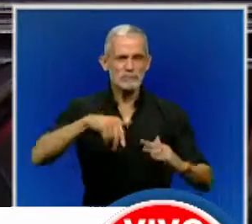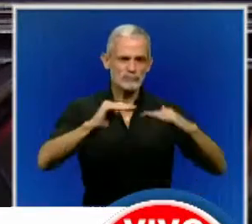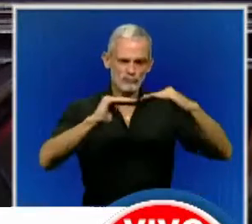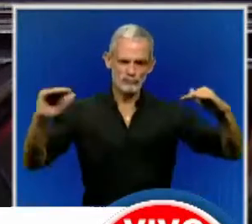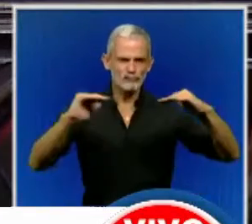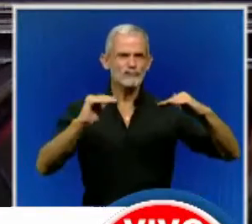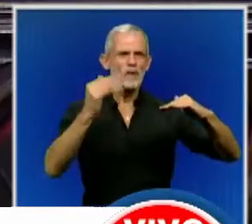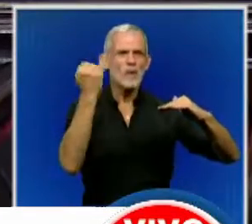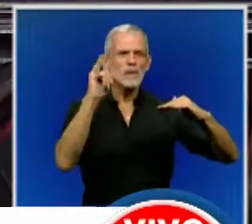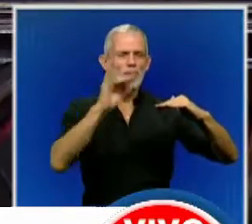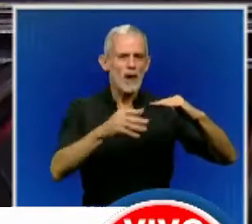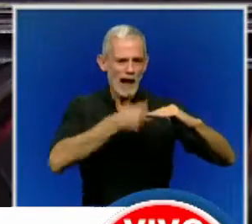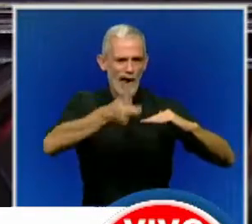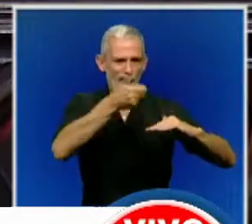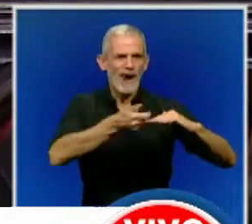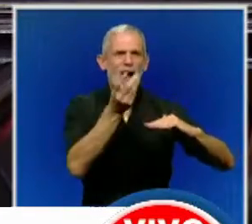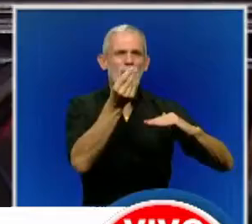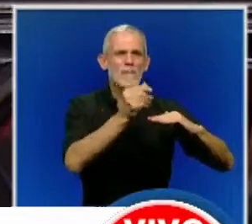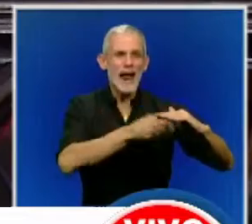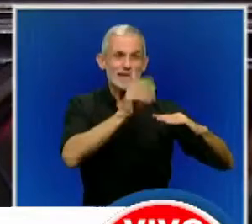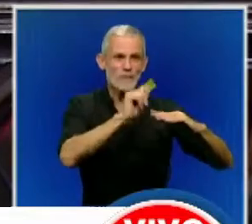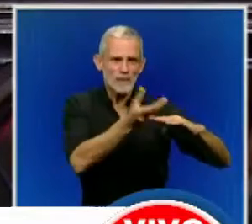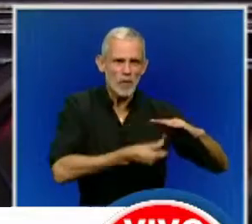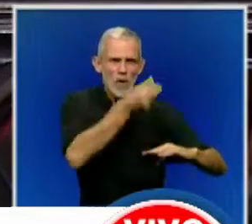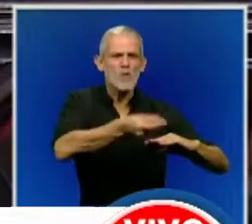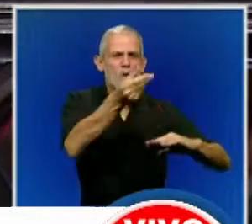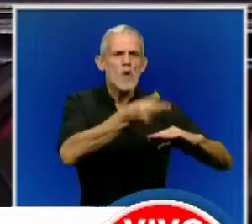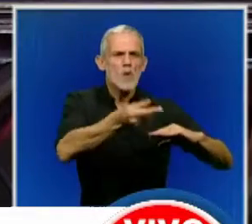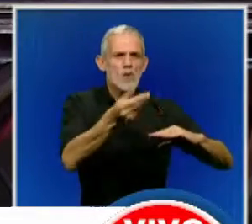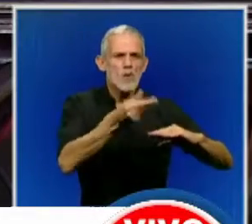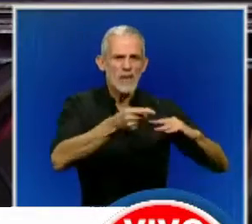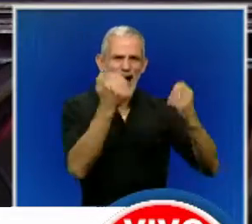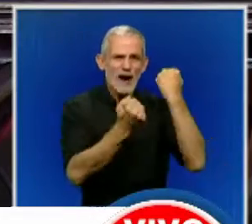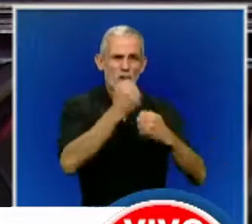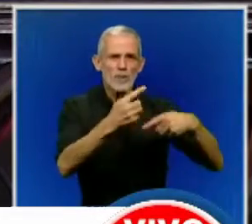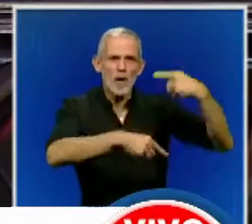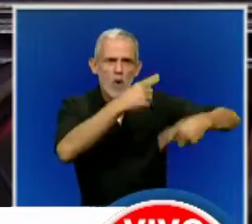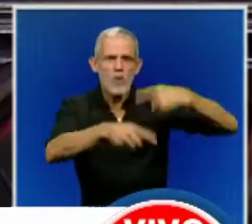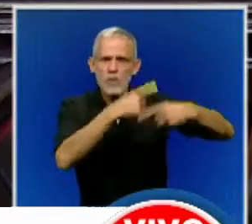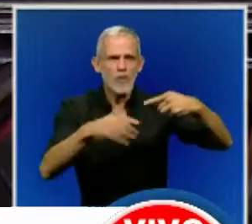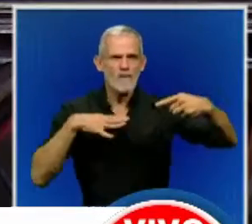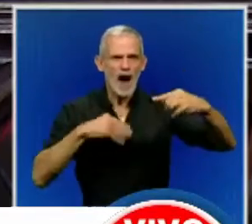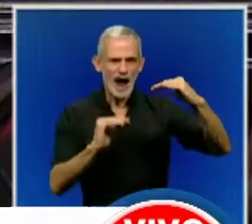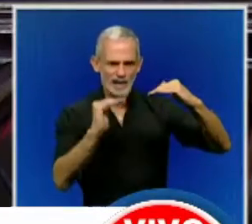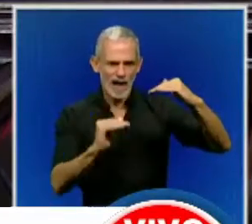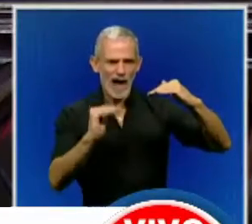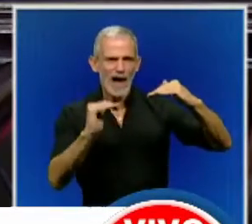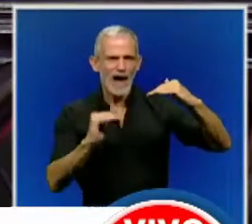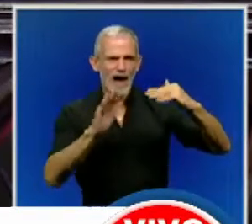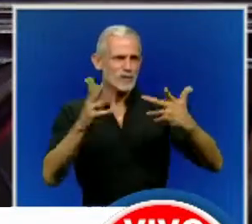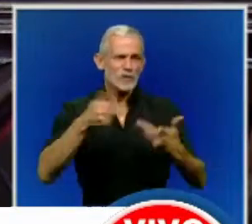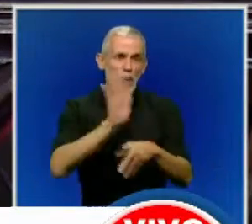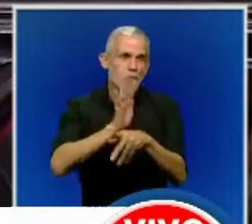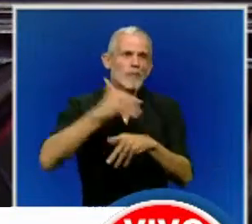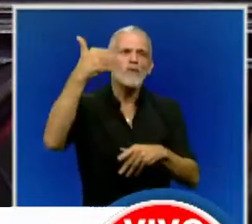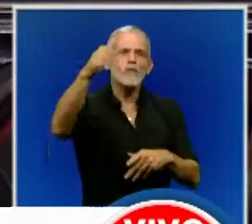de la tasa de reposición del capital físico que se requiere para que funcione la economía. Lo cierto es que estamos hipotecando